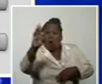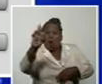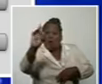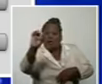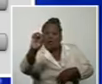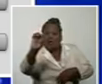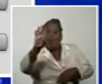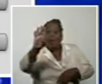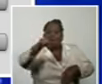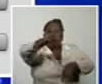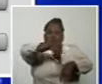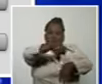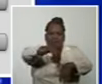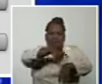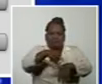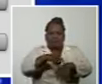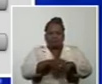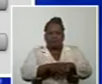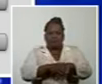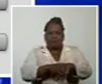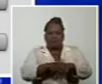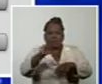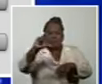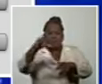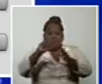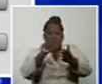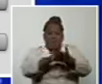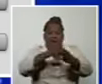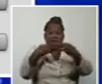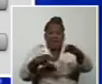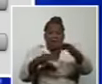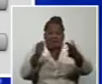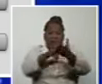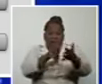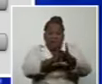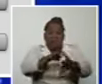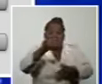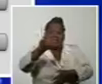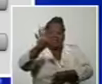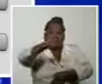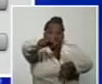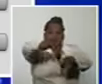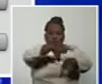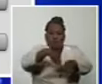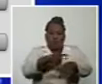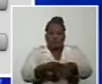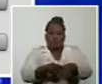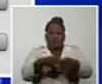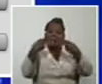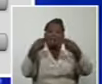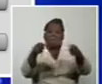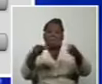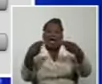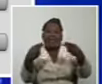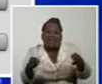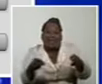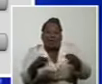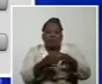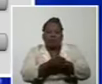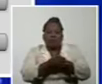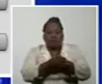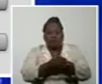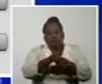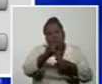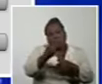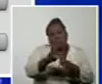horas. Sobre el cartón, hasta 24 horas. Sobre el plástico, entre 2